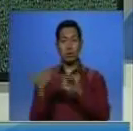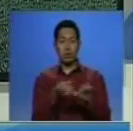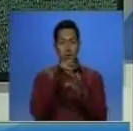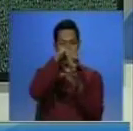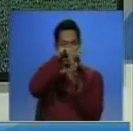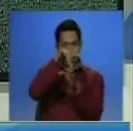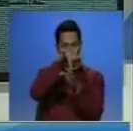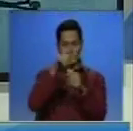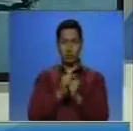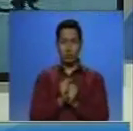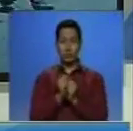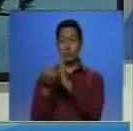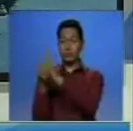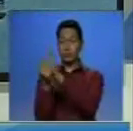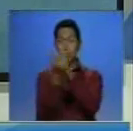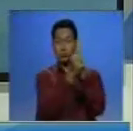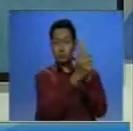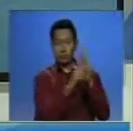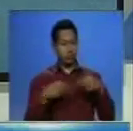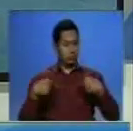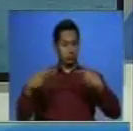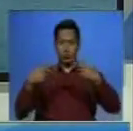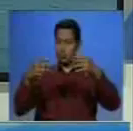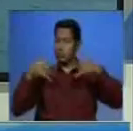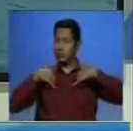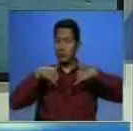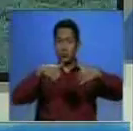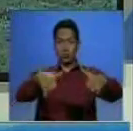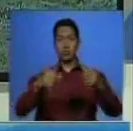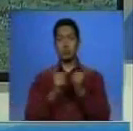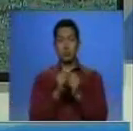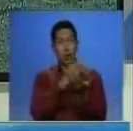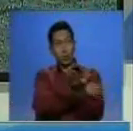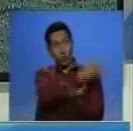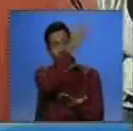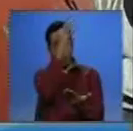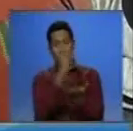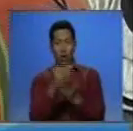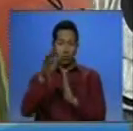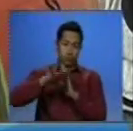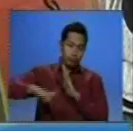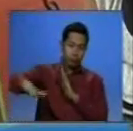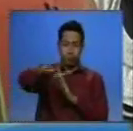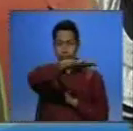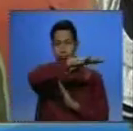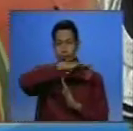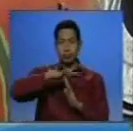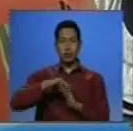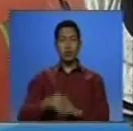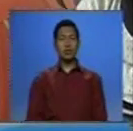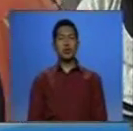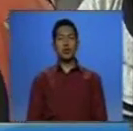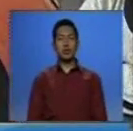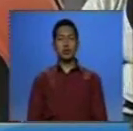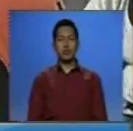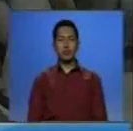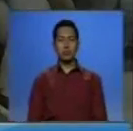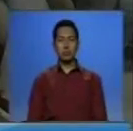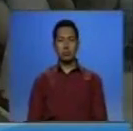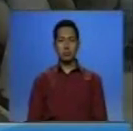Riesgos. Las capacitaciones serán permanentes en los alrededores del volcán. La decisión se las toma el